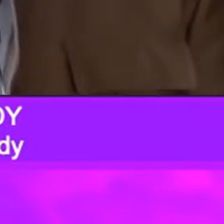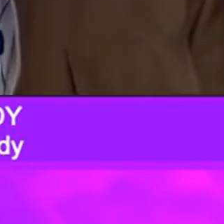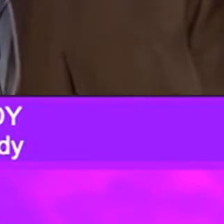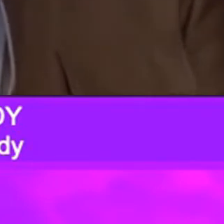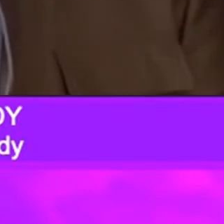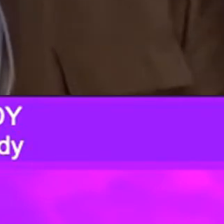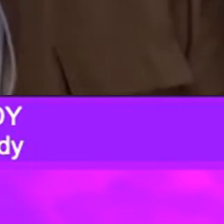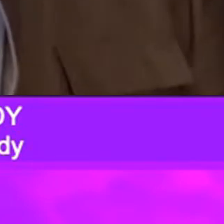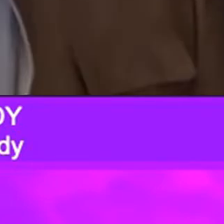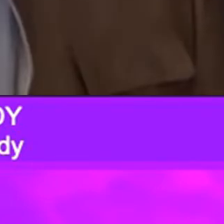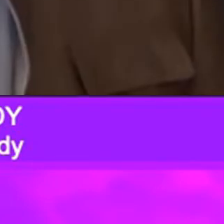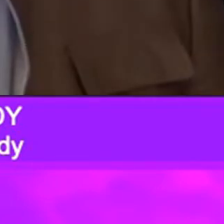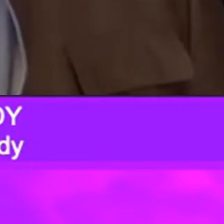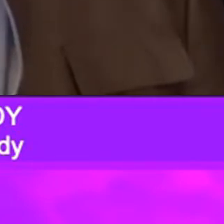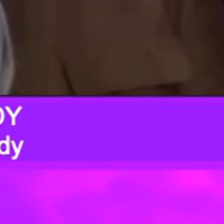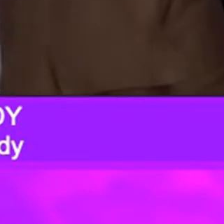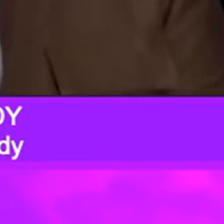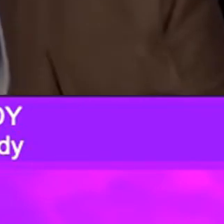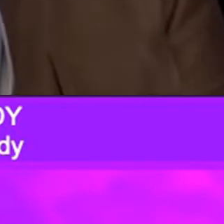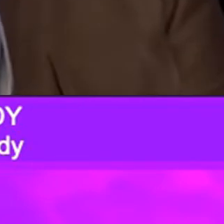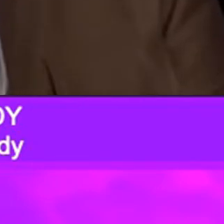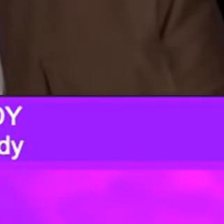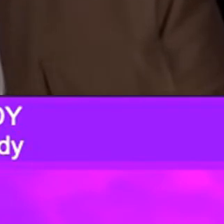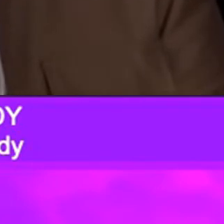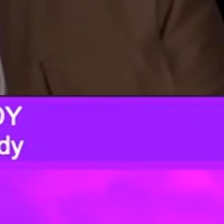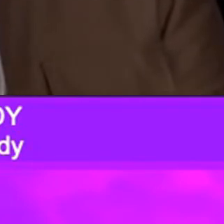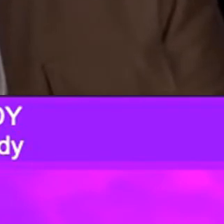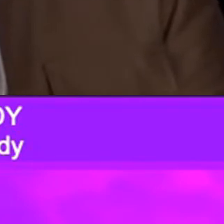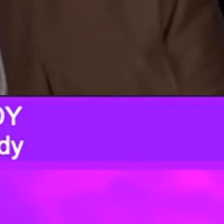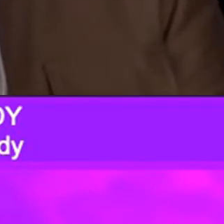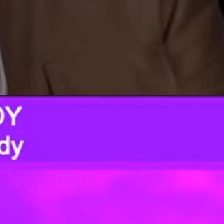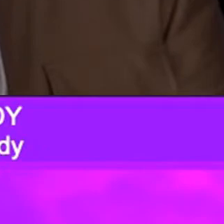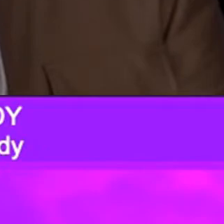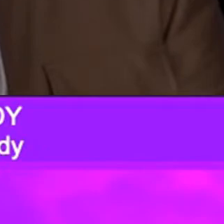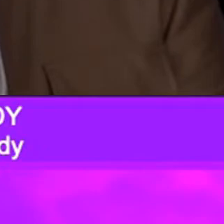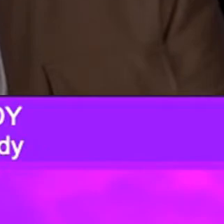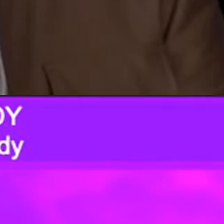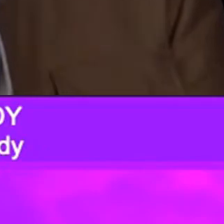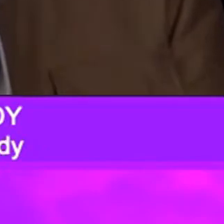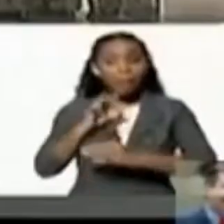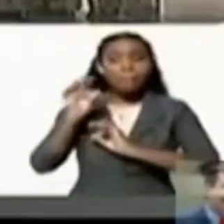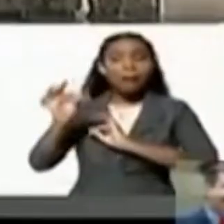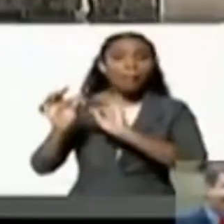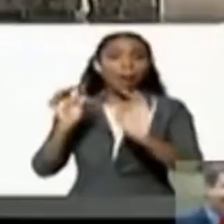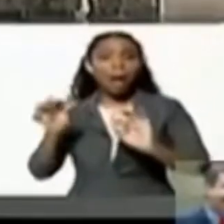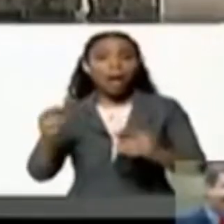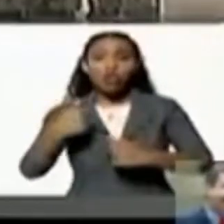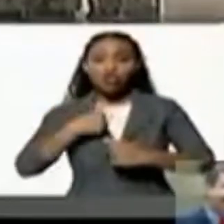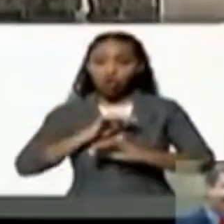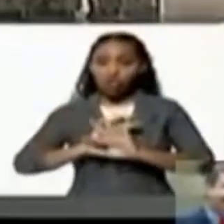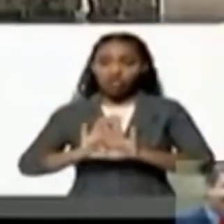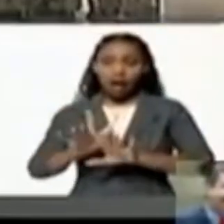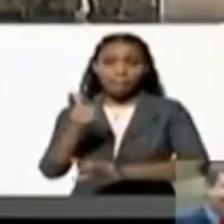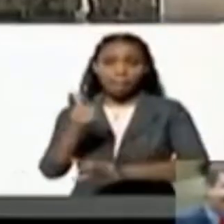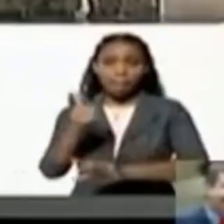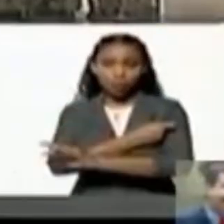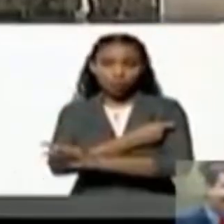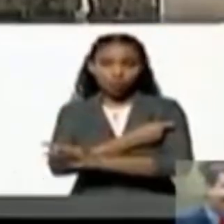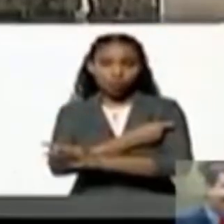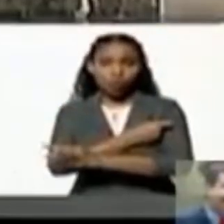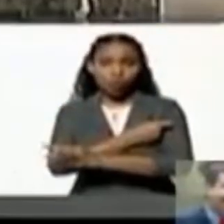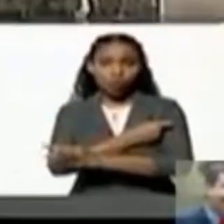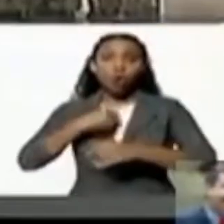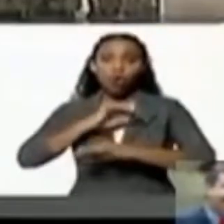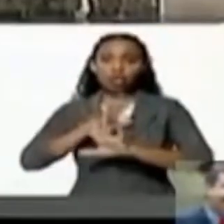a ver este video donde Maduro dice, yo me vacuné. Miremos. Yo me vacuné.